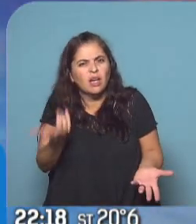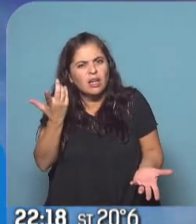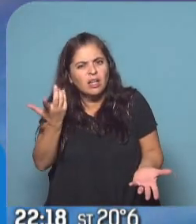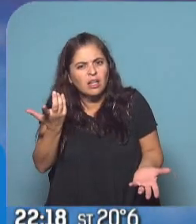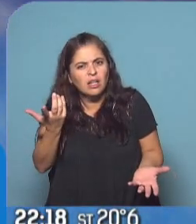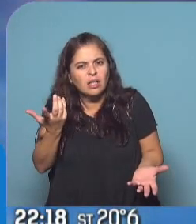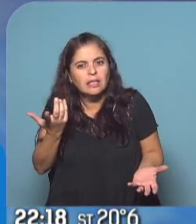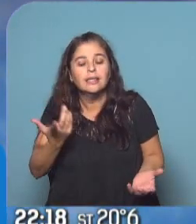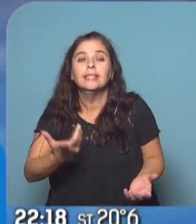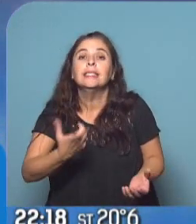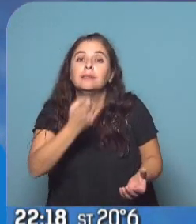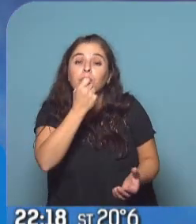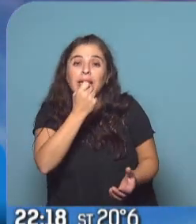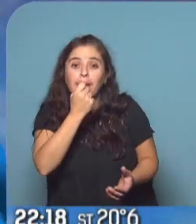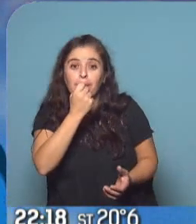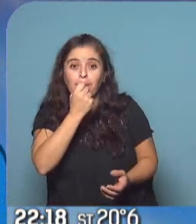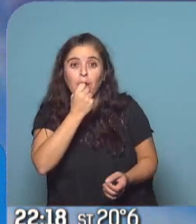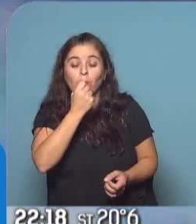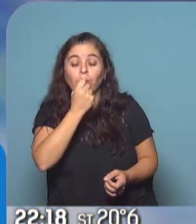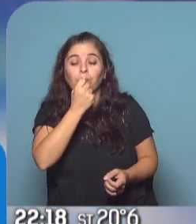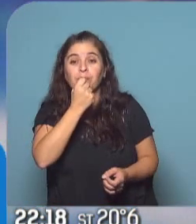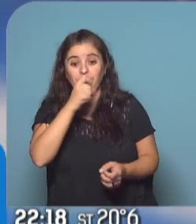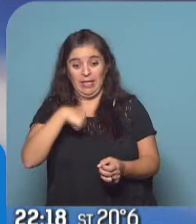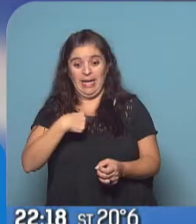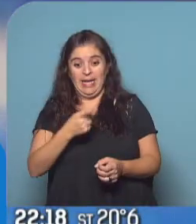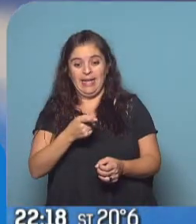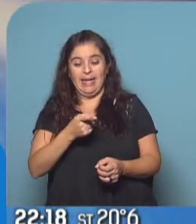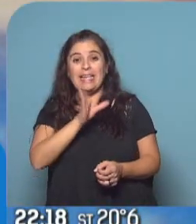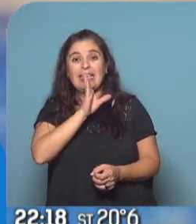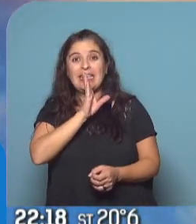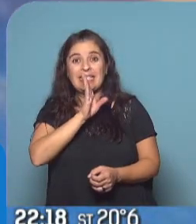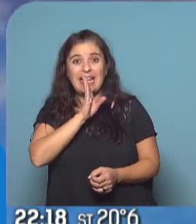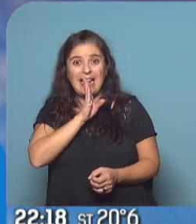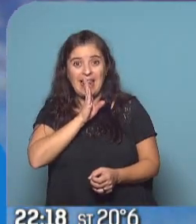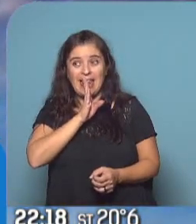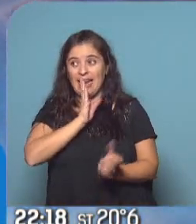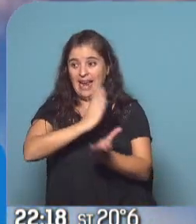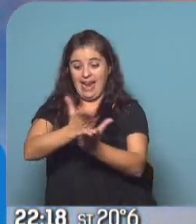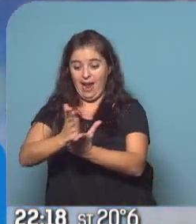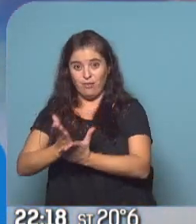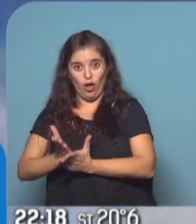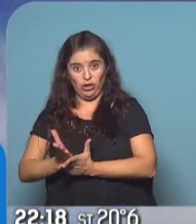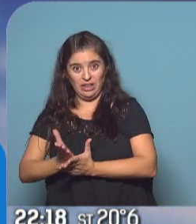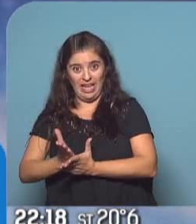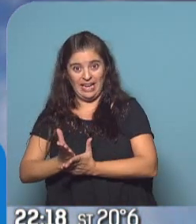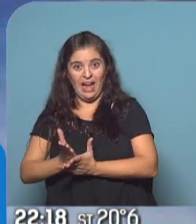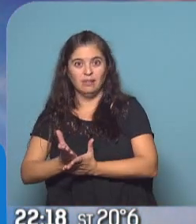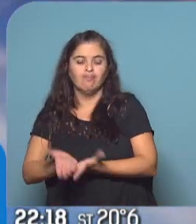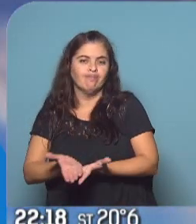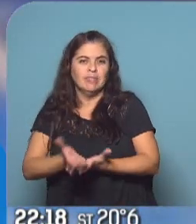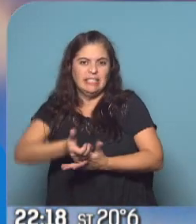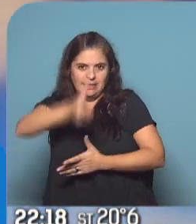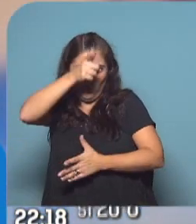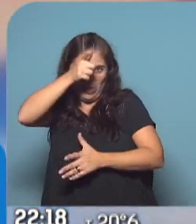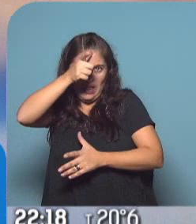iraníes le pongan bases cerca de sus fronteras. Yo una vez lo dije acá, sería lo mismo que Israel le ponga bases a Irán en el Kurdistán, se volverían